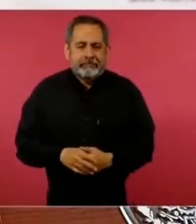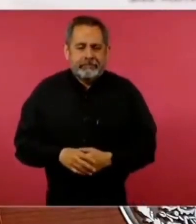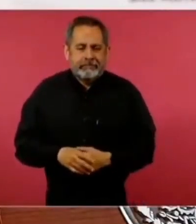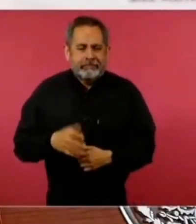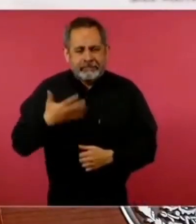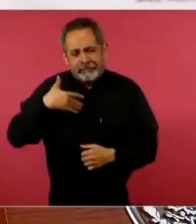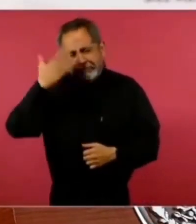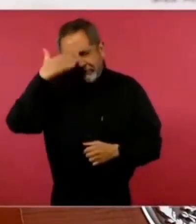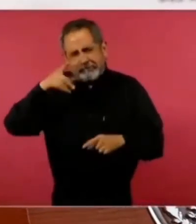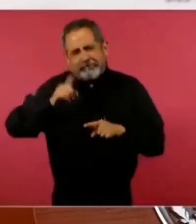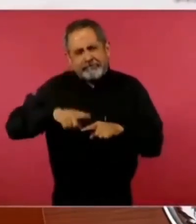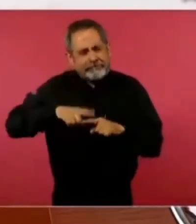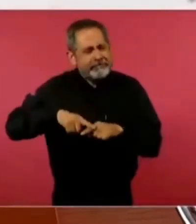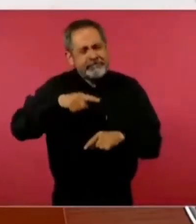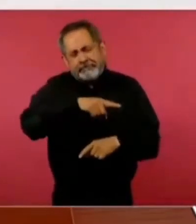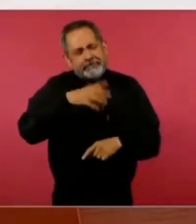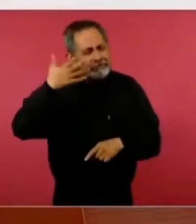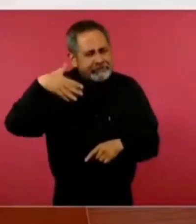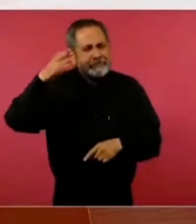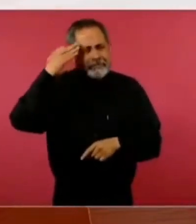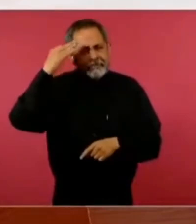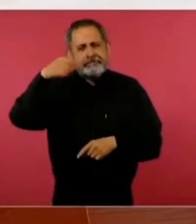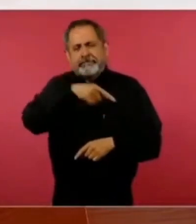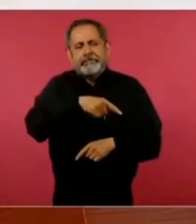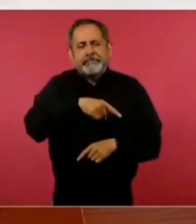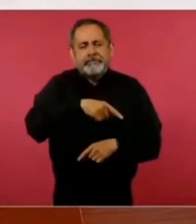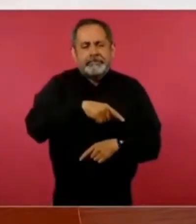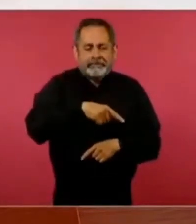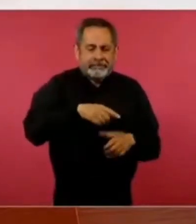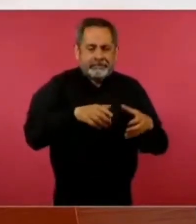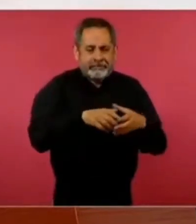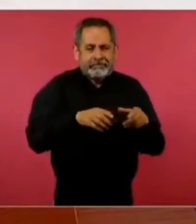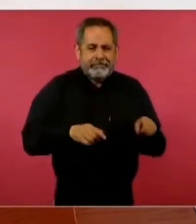quién era el de,